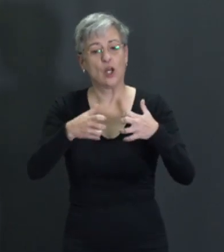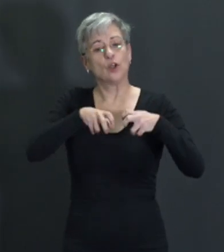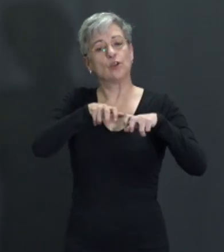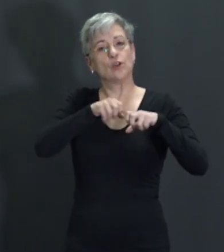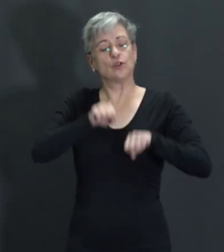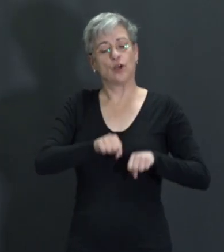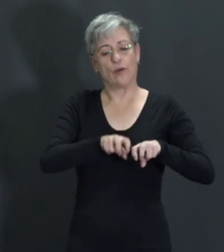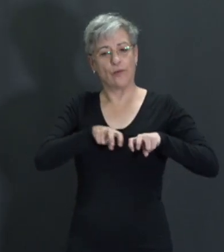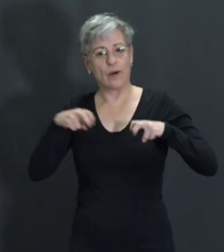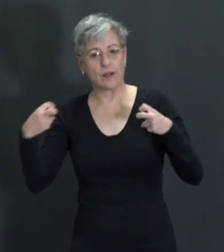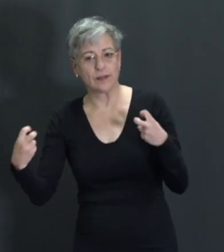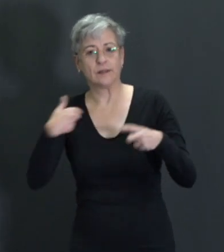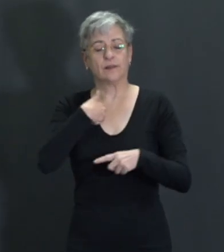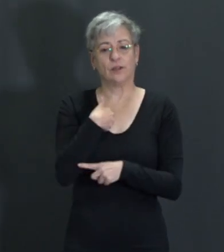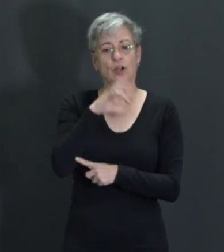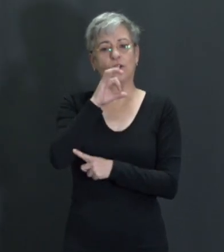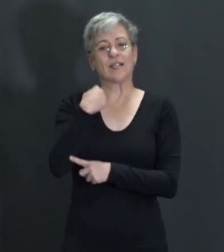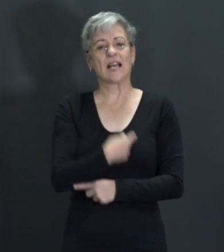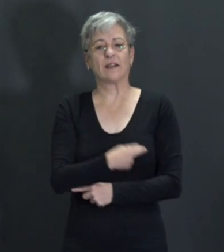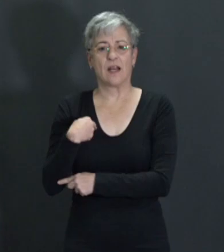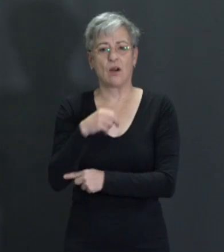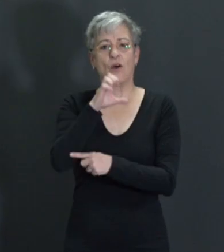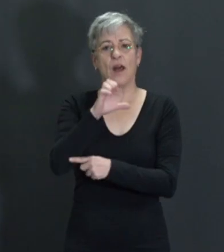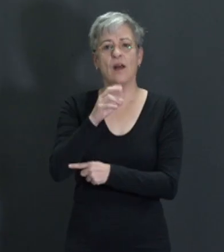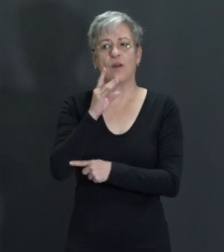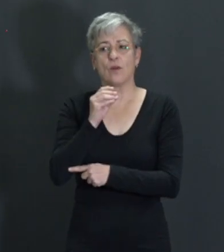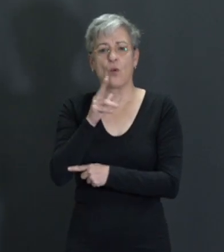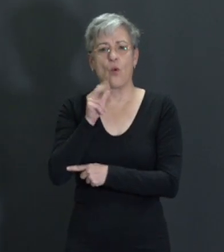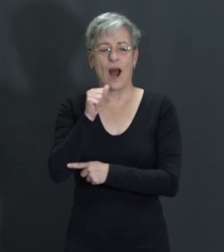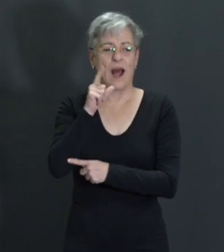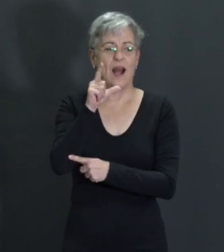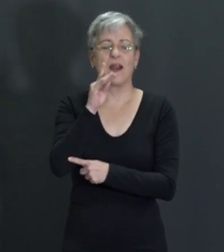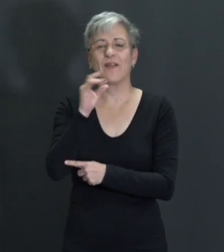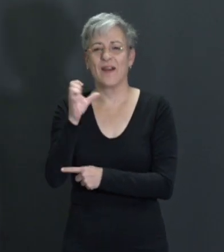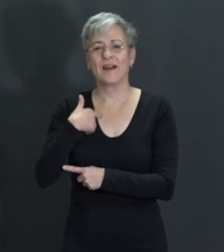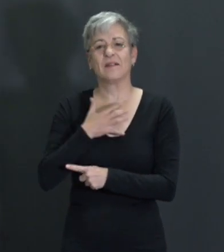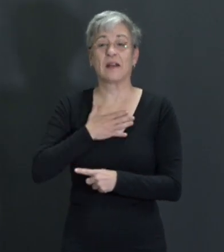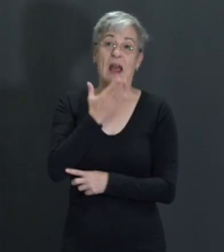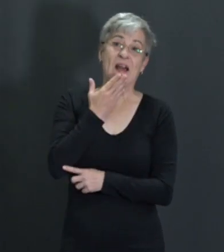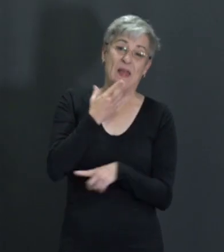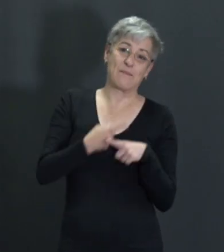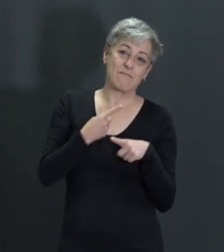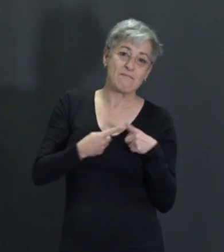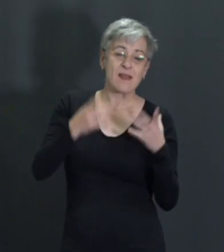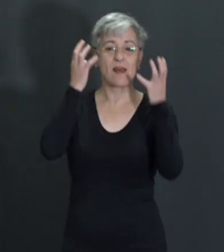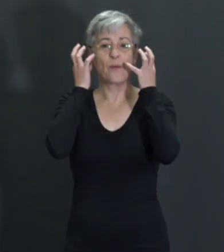y el que les habla, Santiago Dualde, es un hombre de mediana edad, con